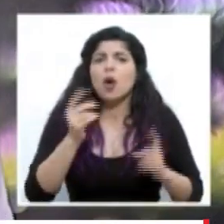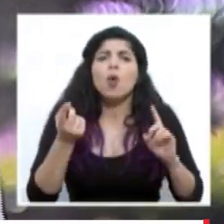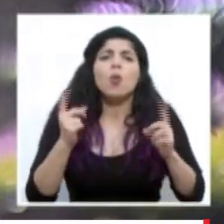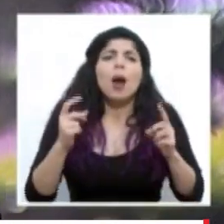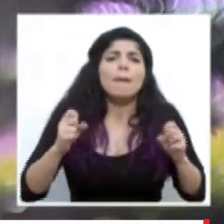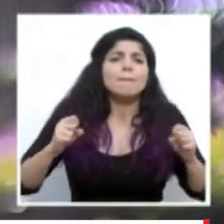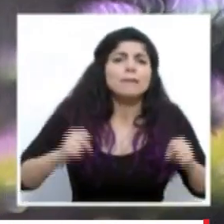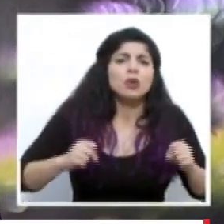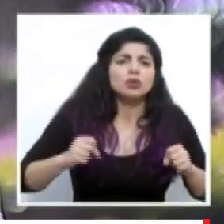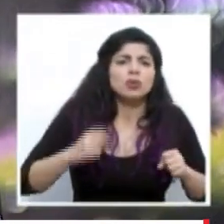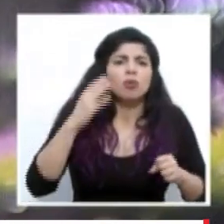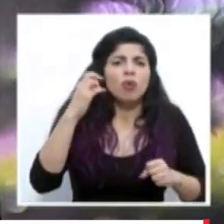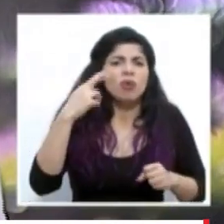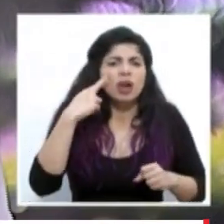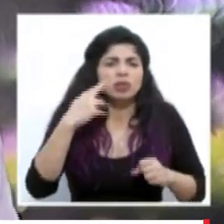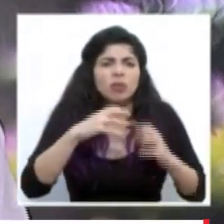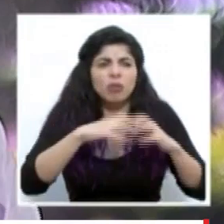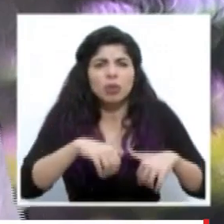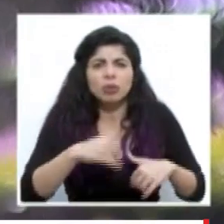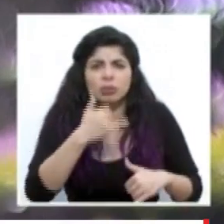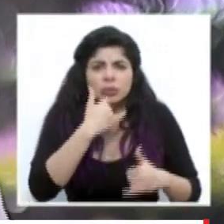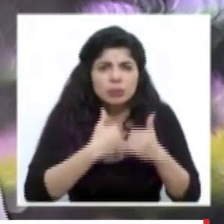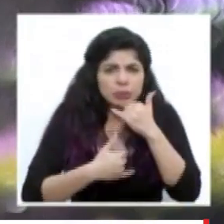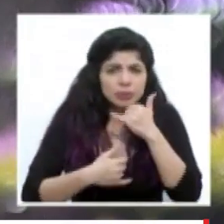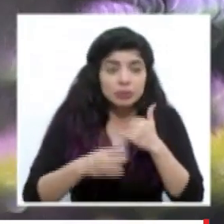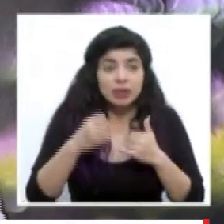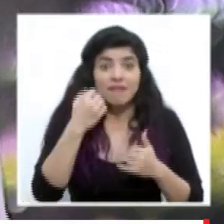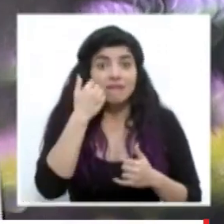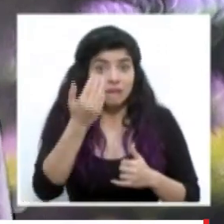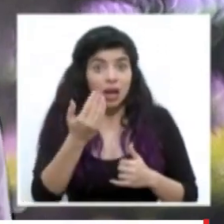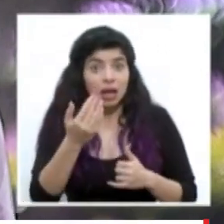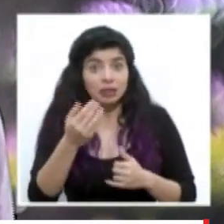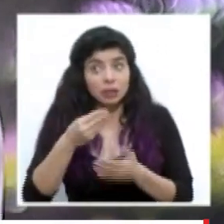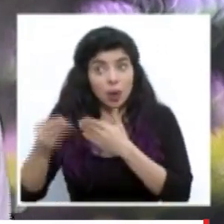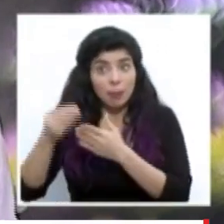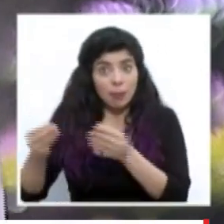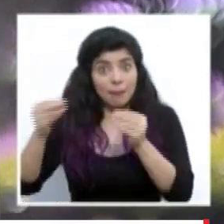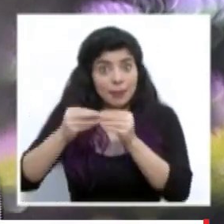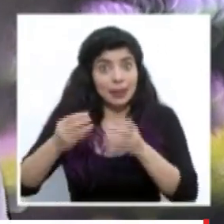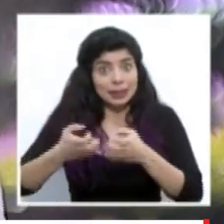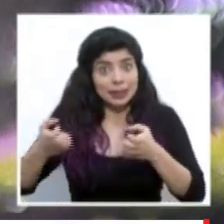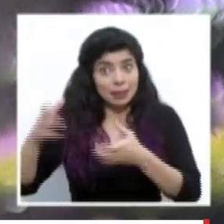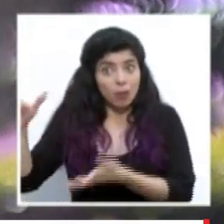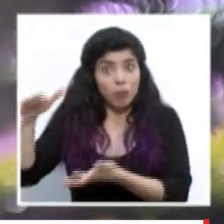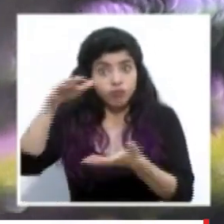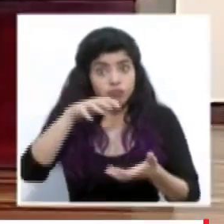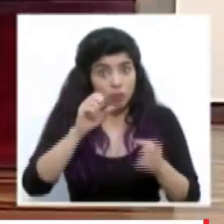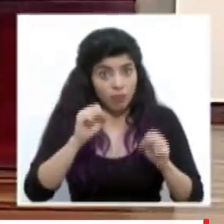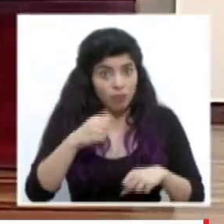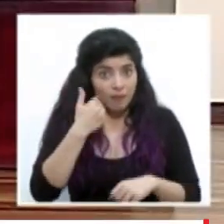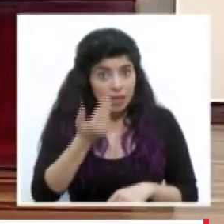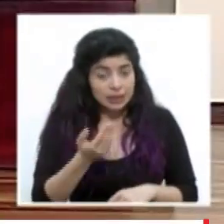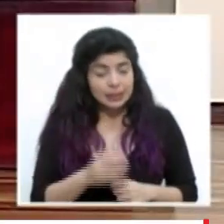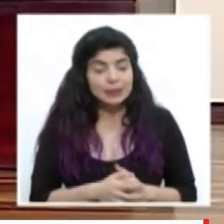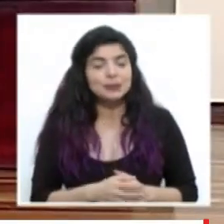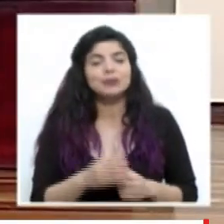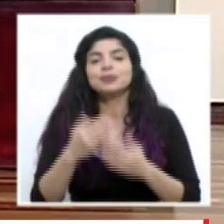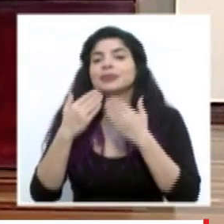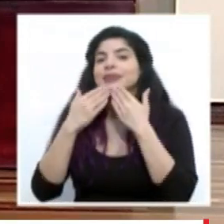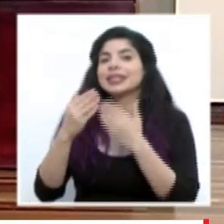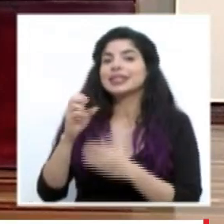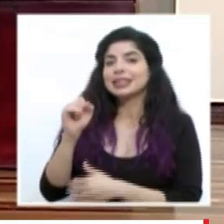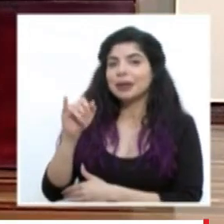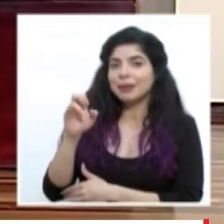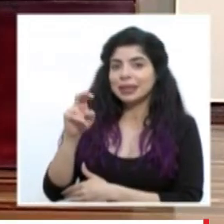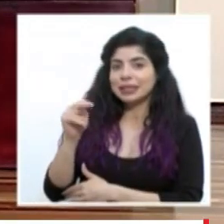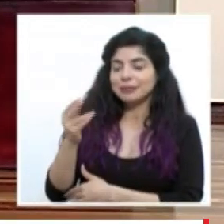la posibilidad de que falle. Y si es fácil conseguir más de este equipo, en caso de que... Muchas gracias, colega